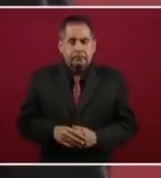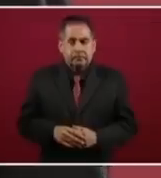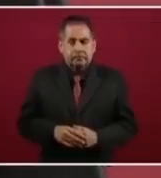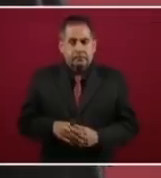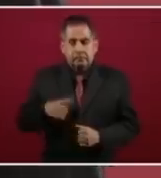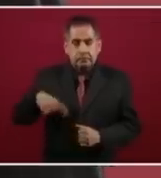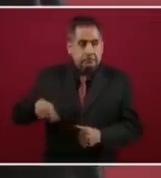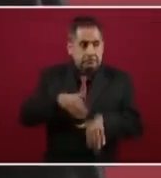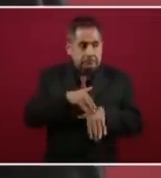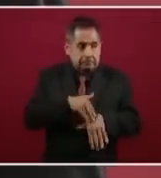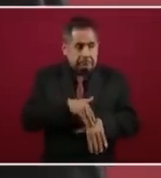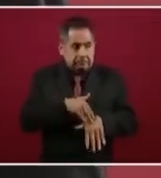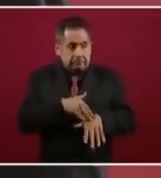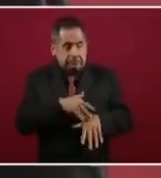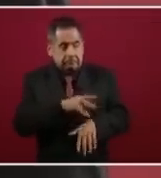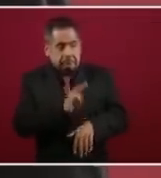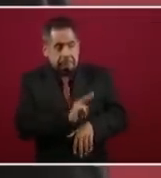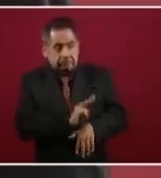apantallados.